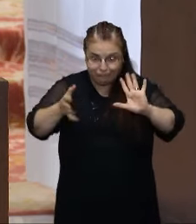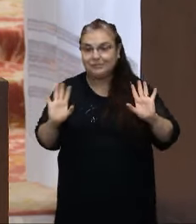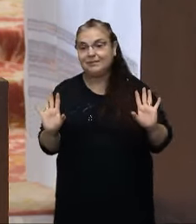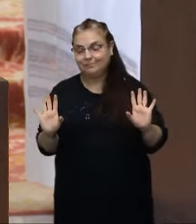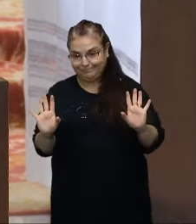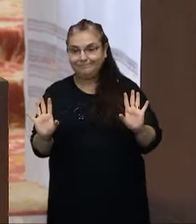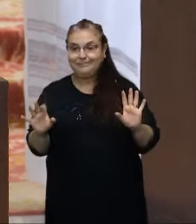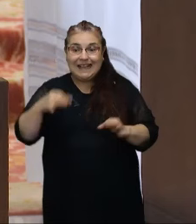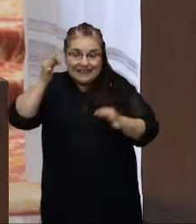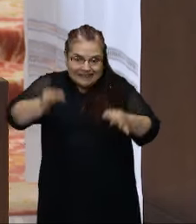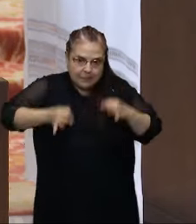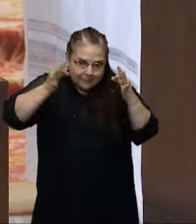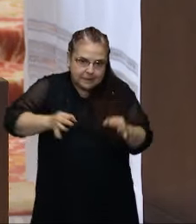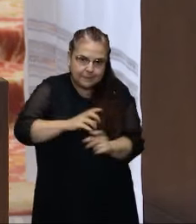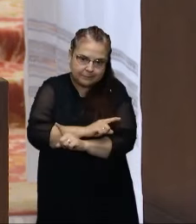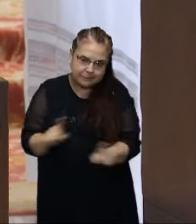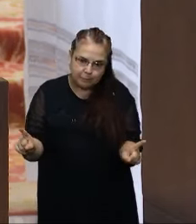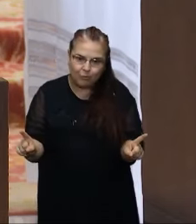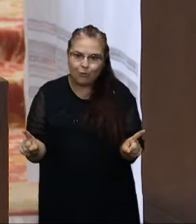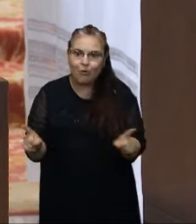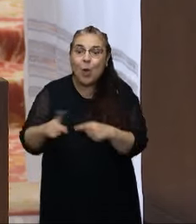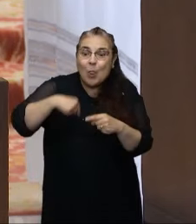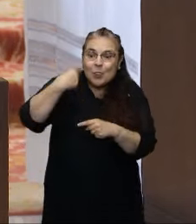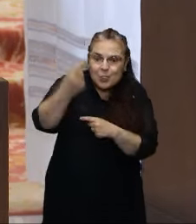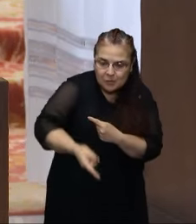siempre. Y después,